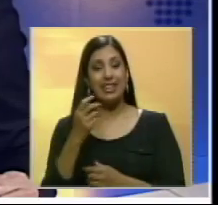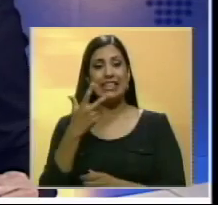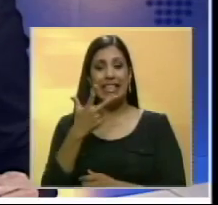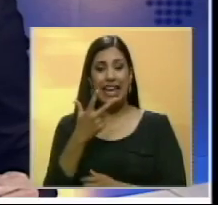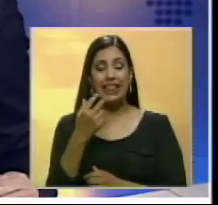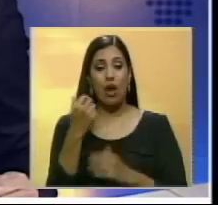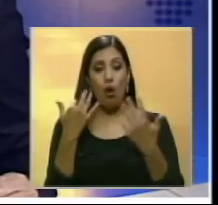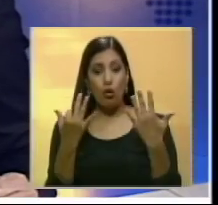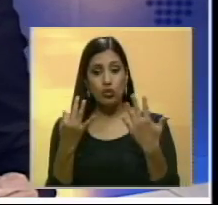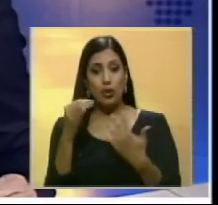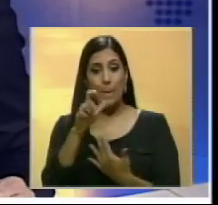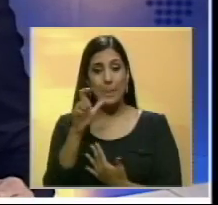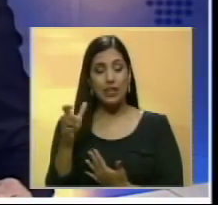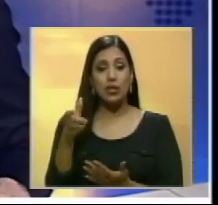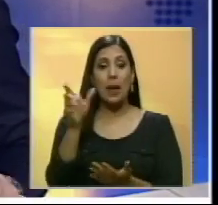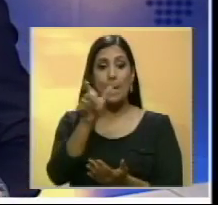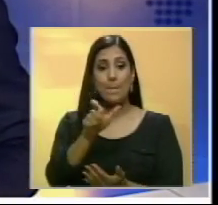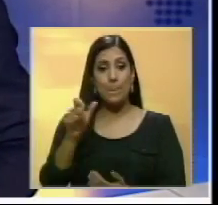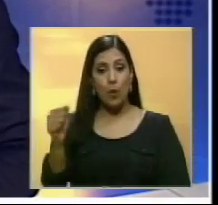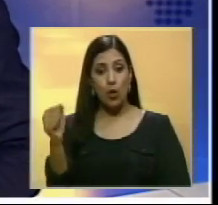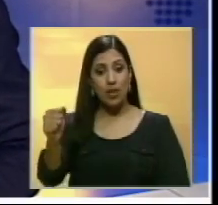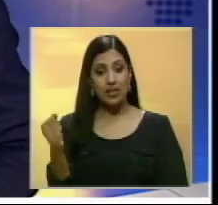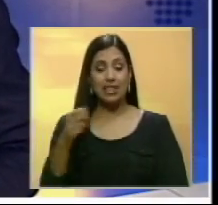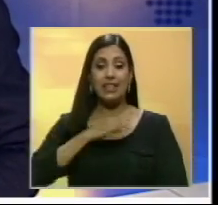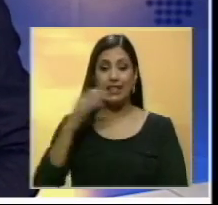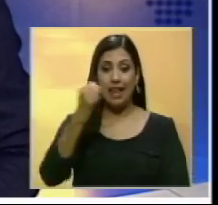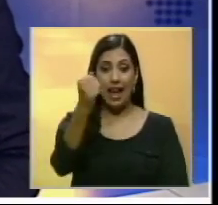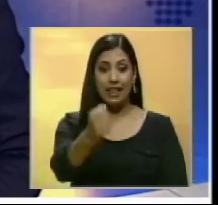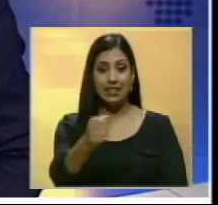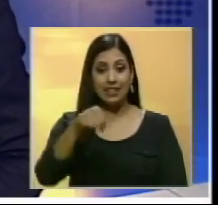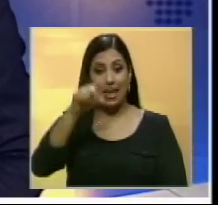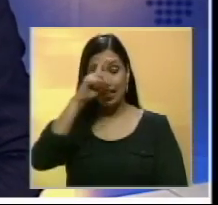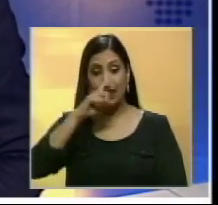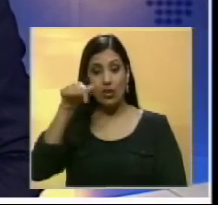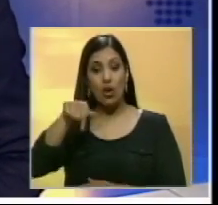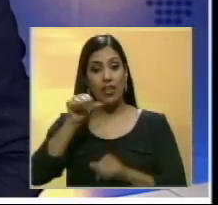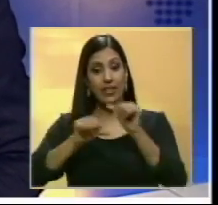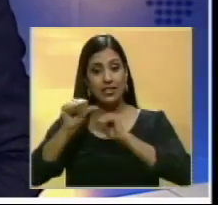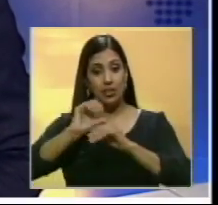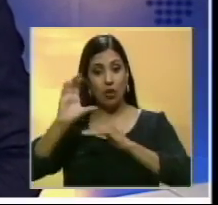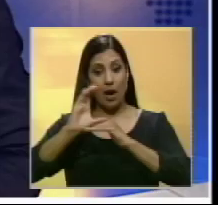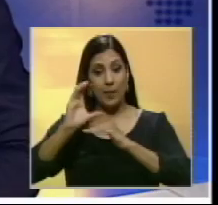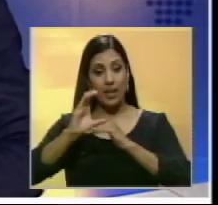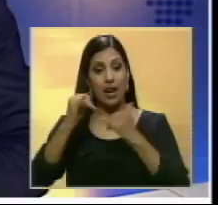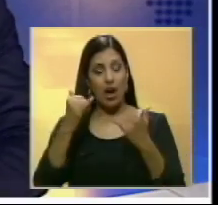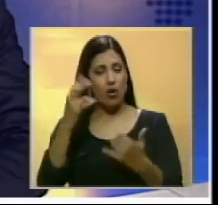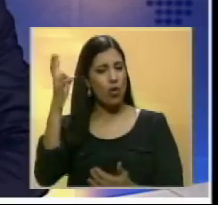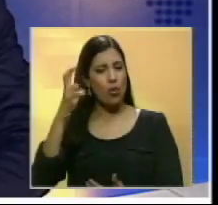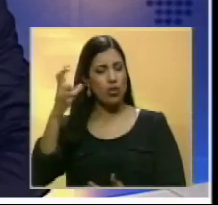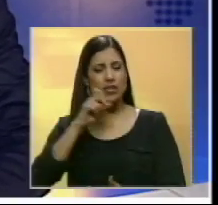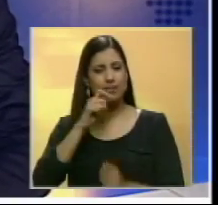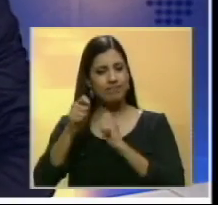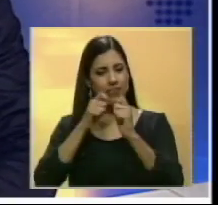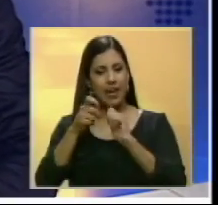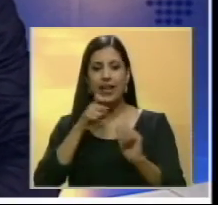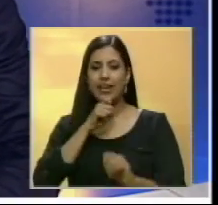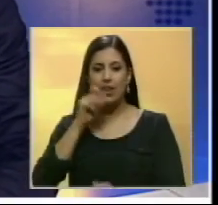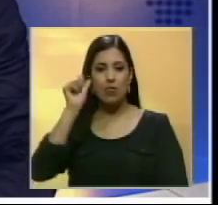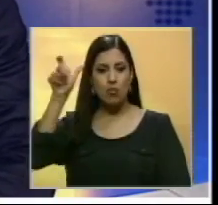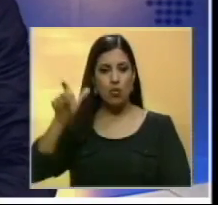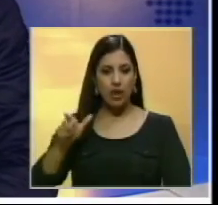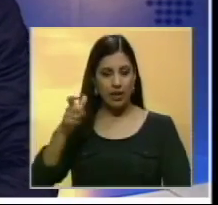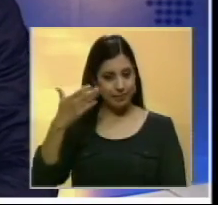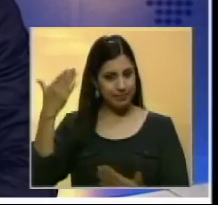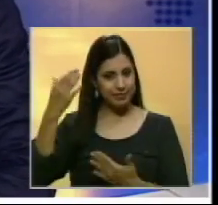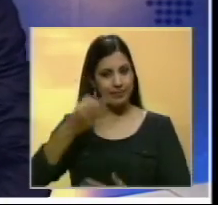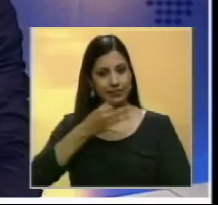a 38 el número de funcionarios que han sido asesinados este año en el Distrito Capital. Vamos a escuchar el reporte que nos trae Fabiola